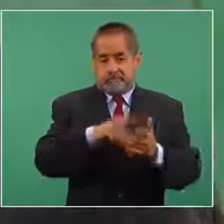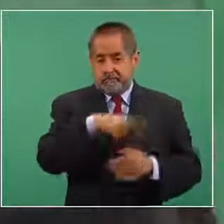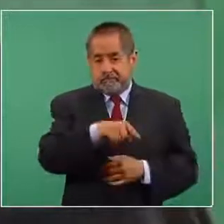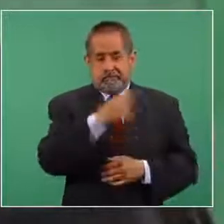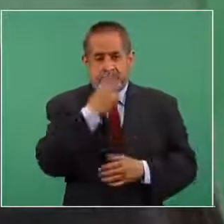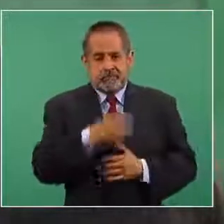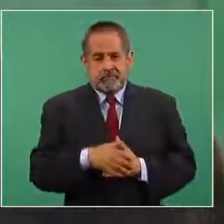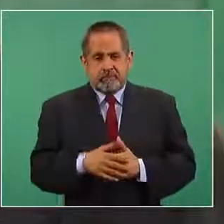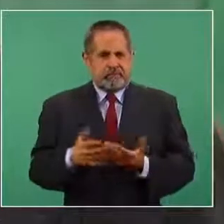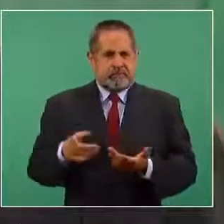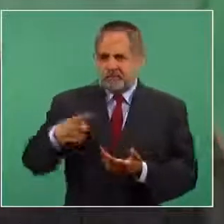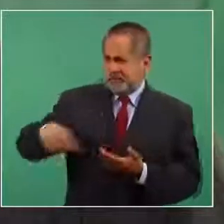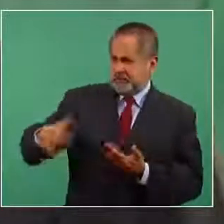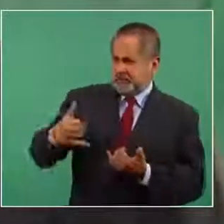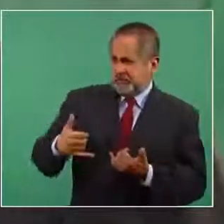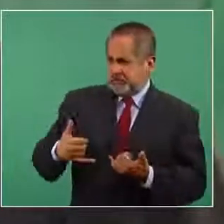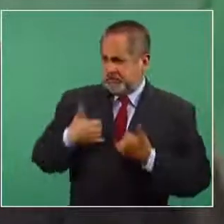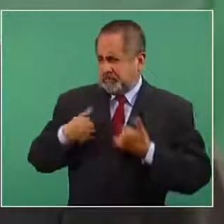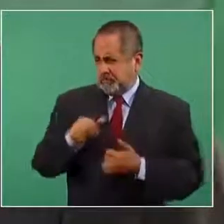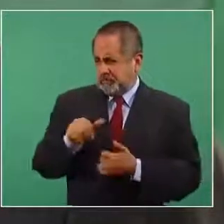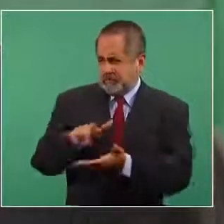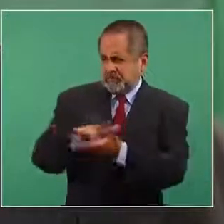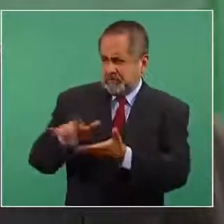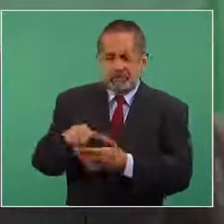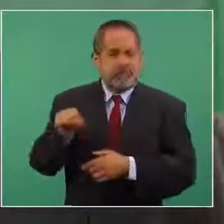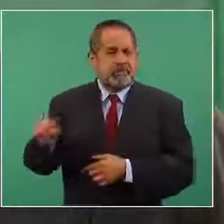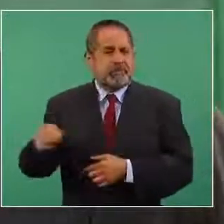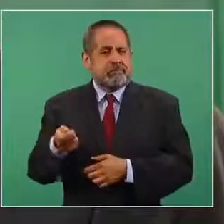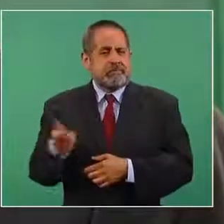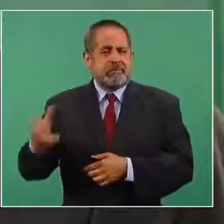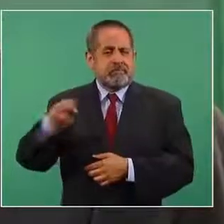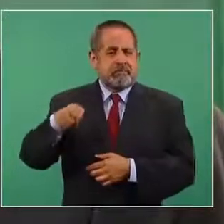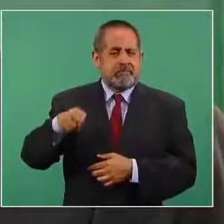de que cómo apoyar a los ninis.